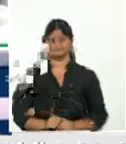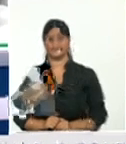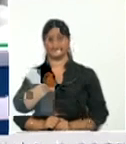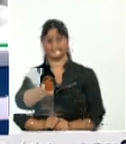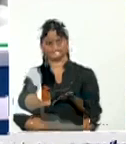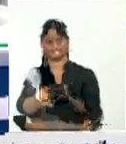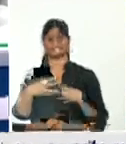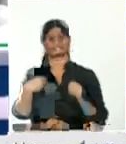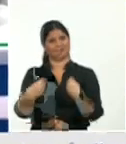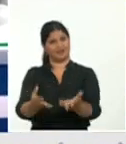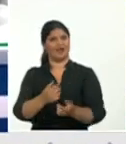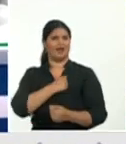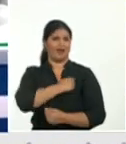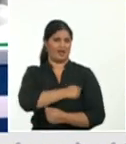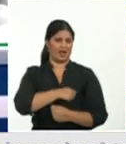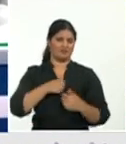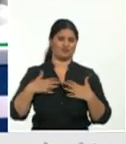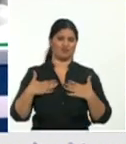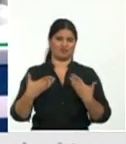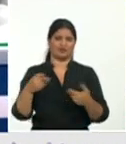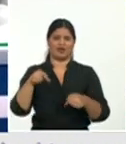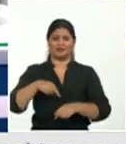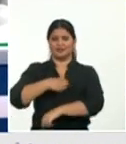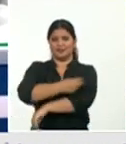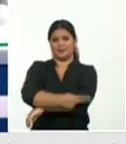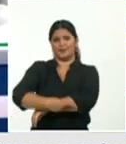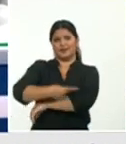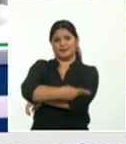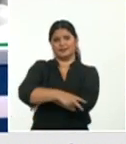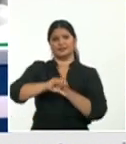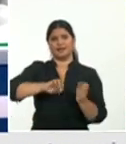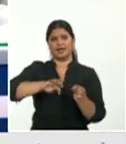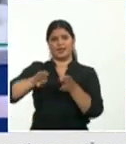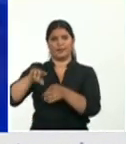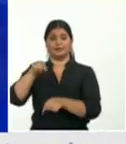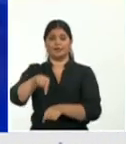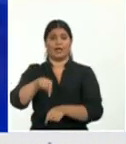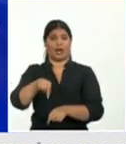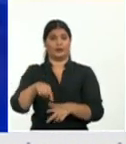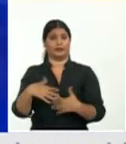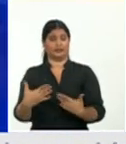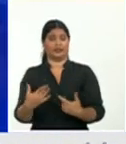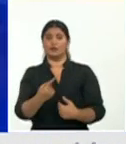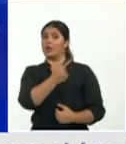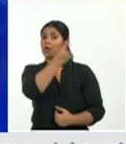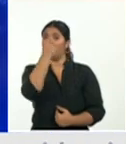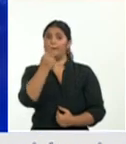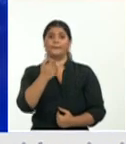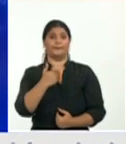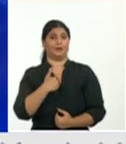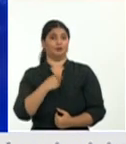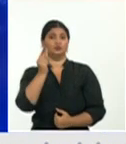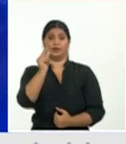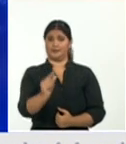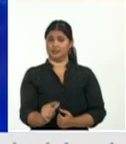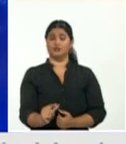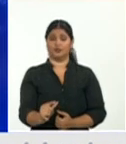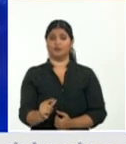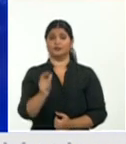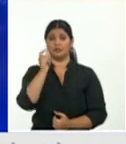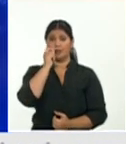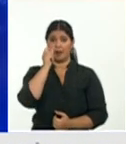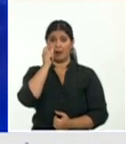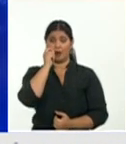República Bolivariana de Venezuela. Y doctor, a esta hora nos entra un mensaje de un querido colega, Menchaca, colega de